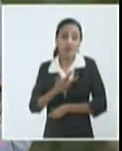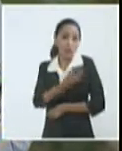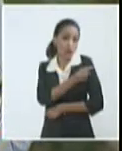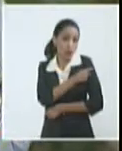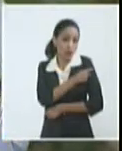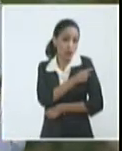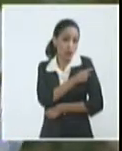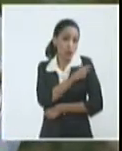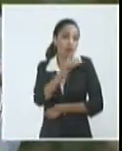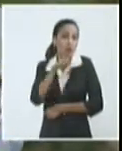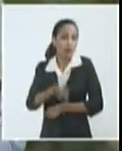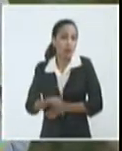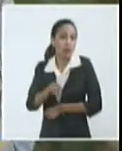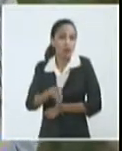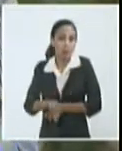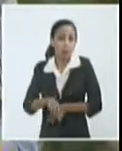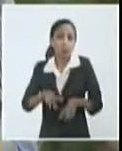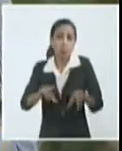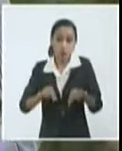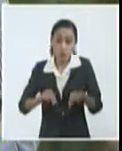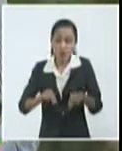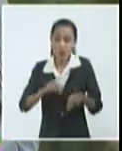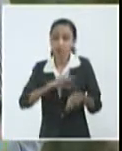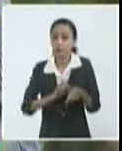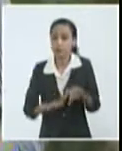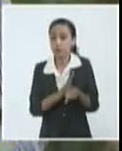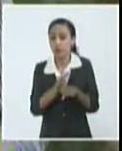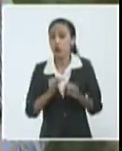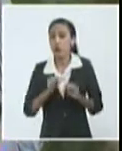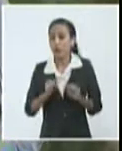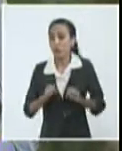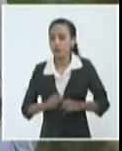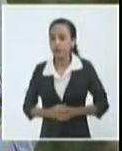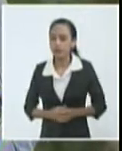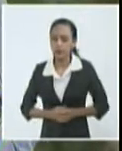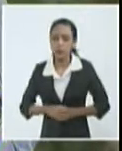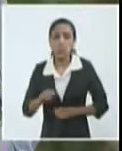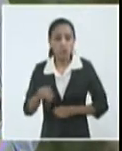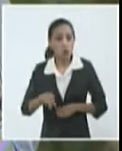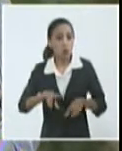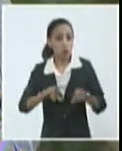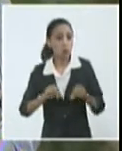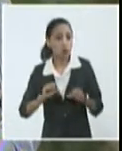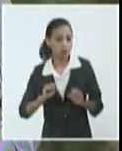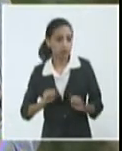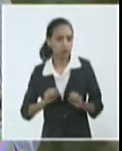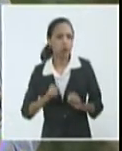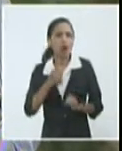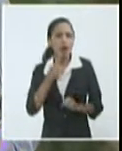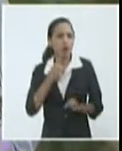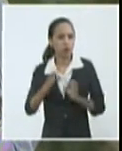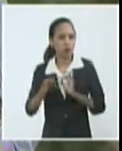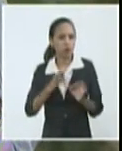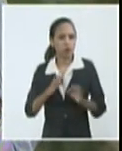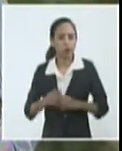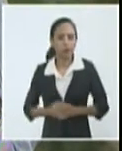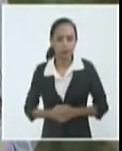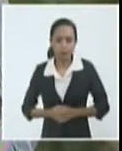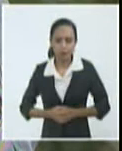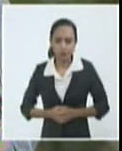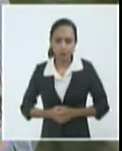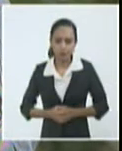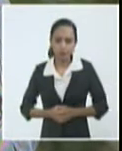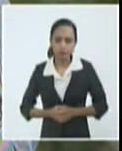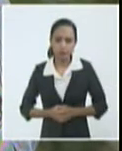de cepas muy agresivas y han tenido efectividad con esas cepas, están probados. Pero en esos estudios que se han hecho en un grupo de